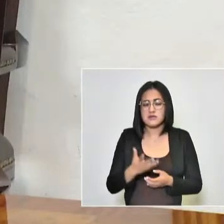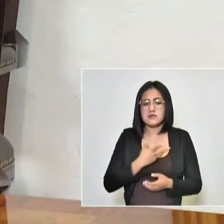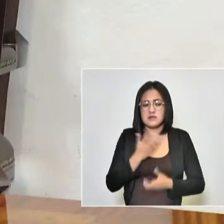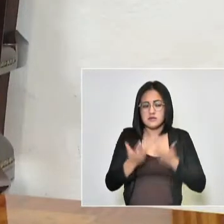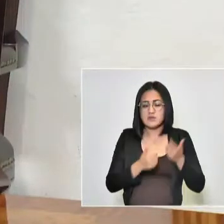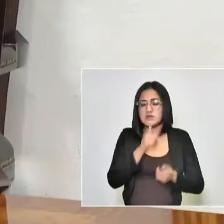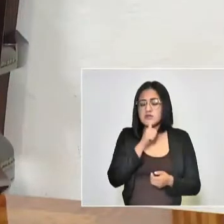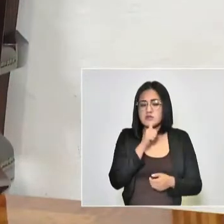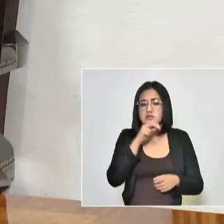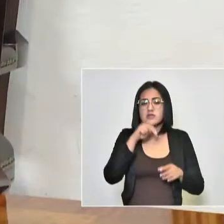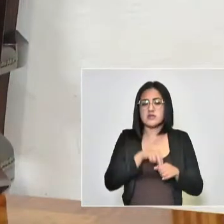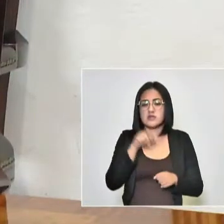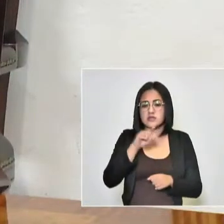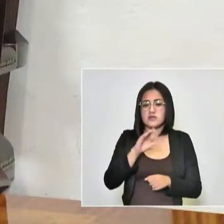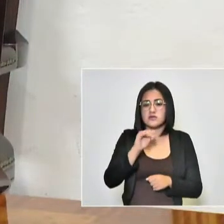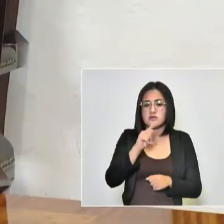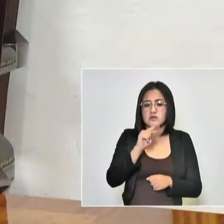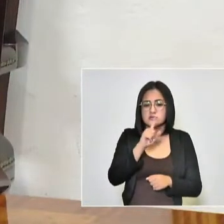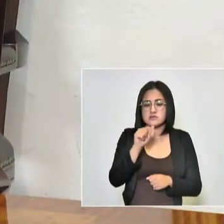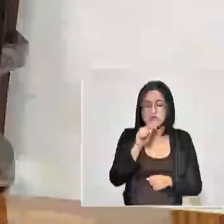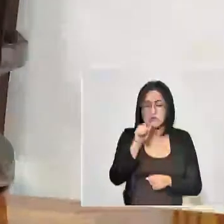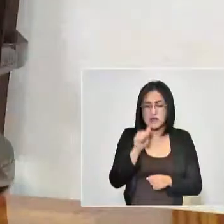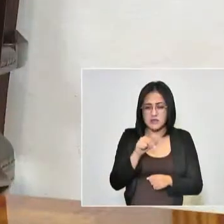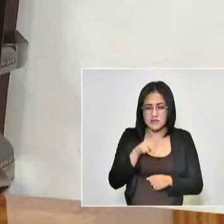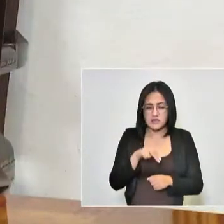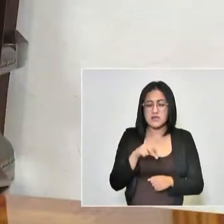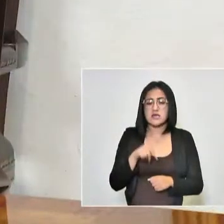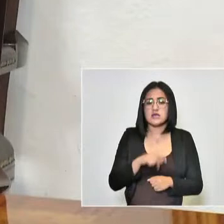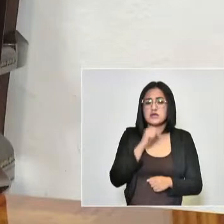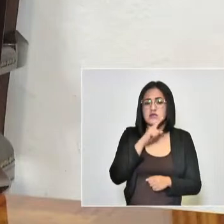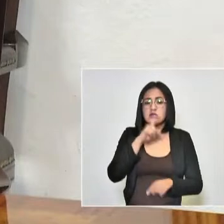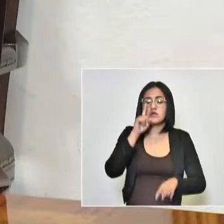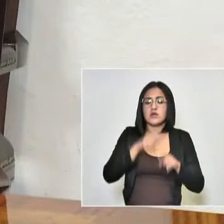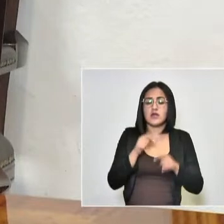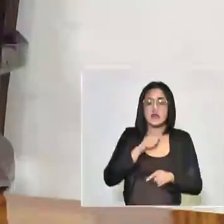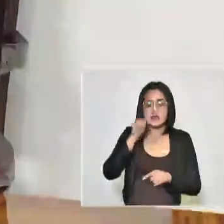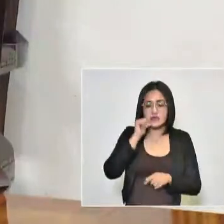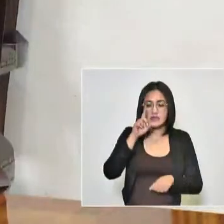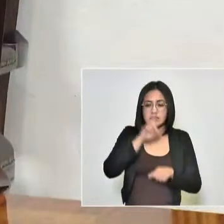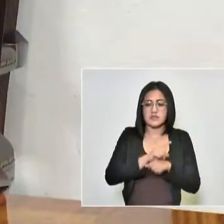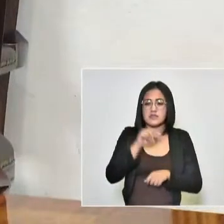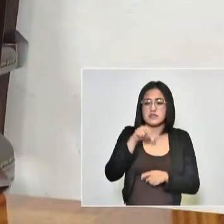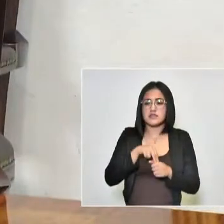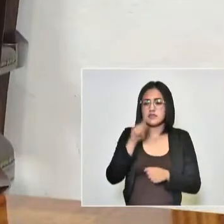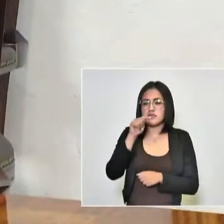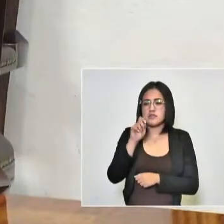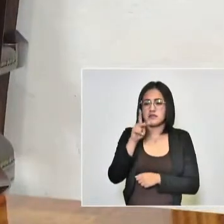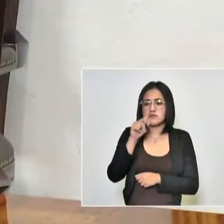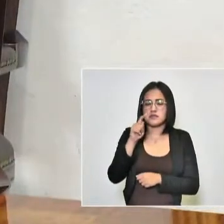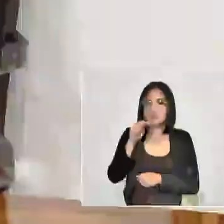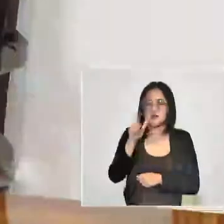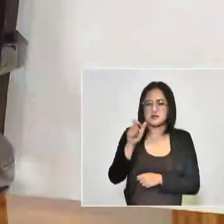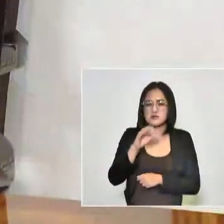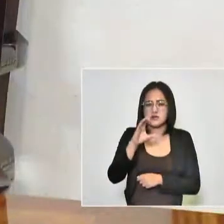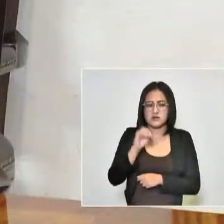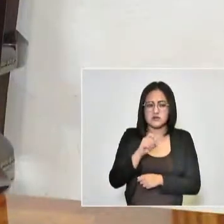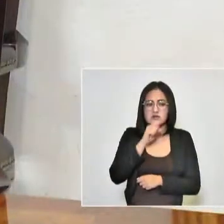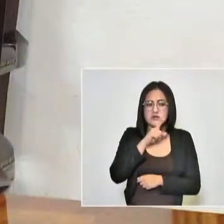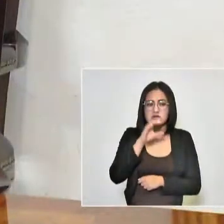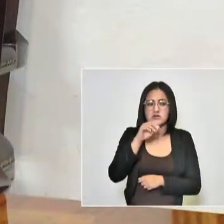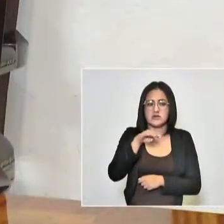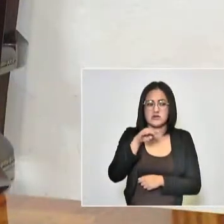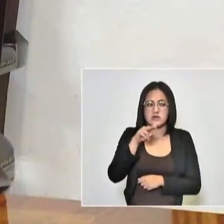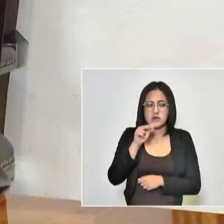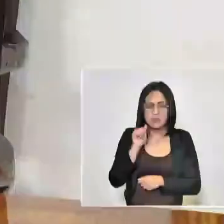incendio activo en Coetzala, un incendio liquidado el día de ayer en Tepatlasco, atendido por la